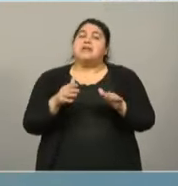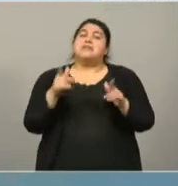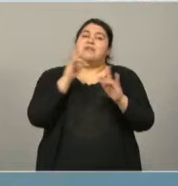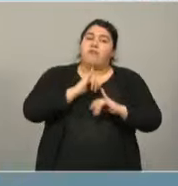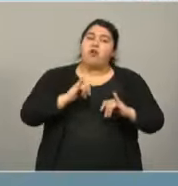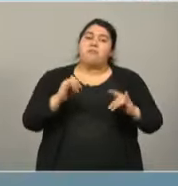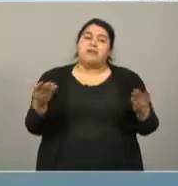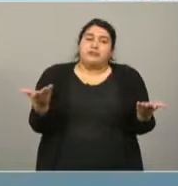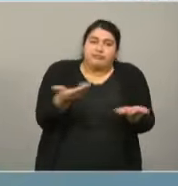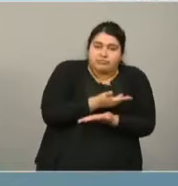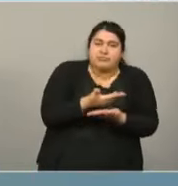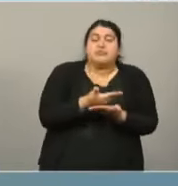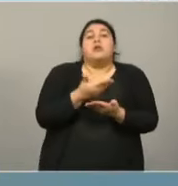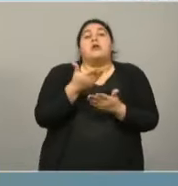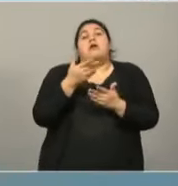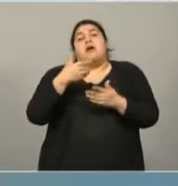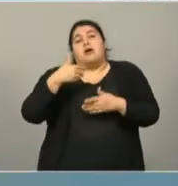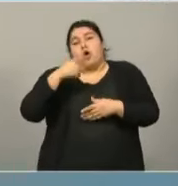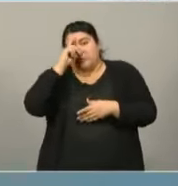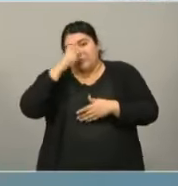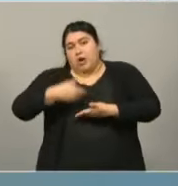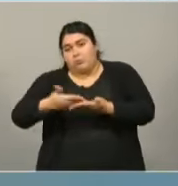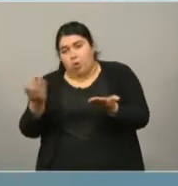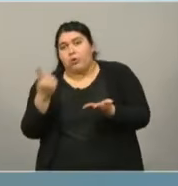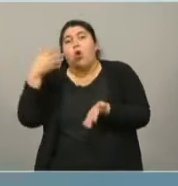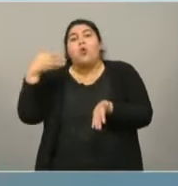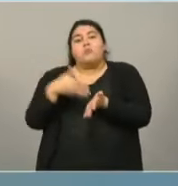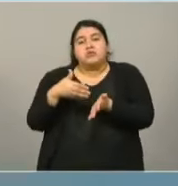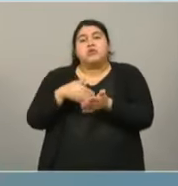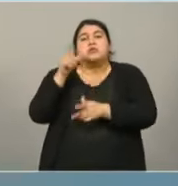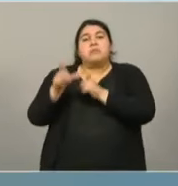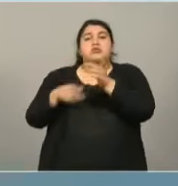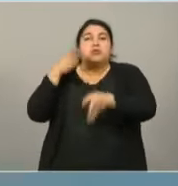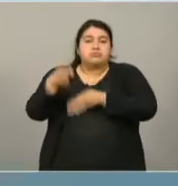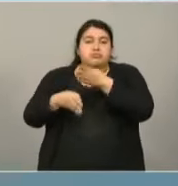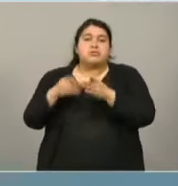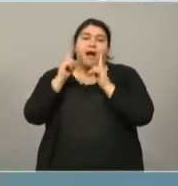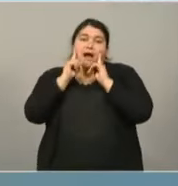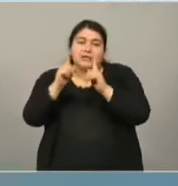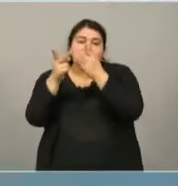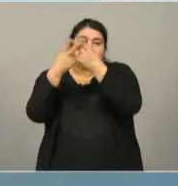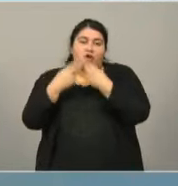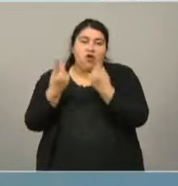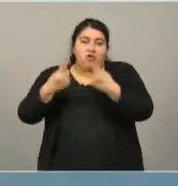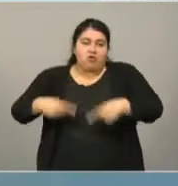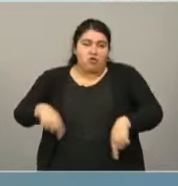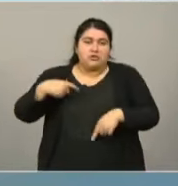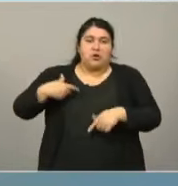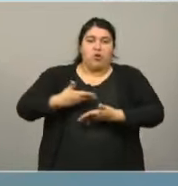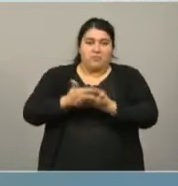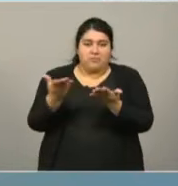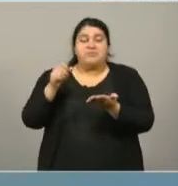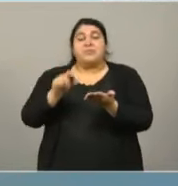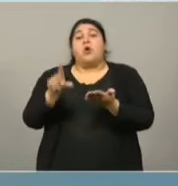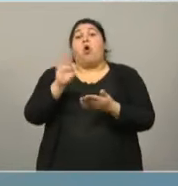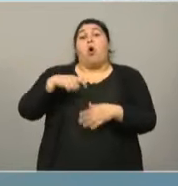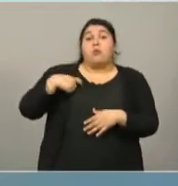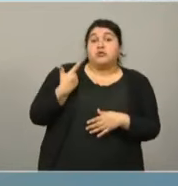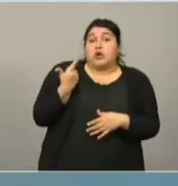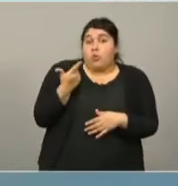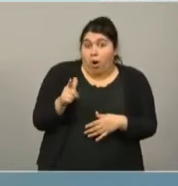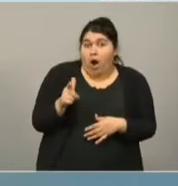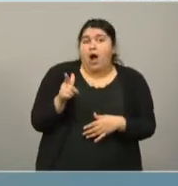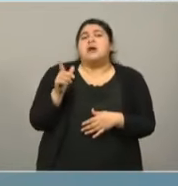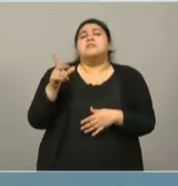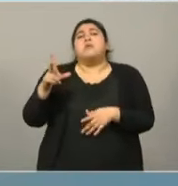hospital público atiende a más o menos un millón de personas con obra social o prepaga seguramente también algunas personas sin obra social paguen